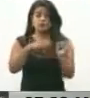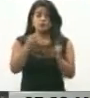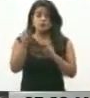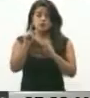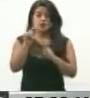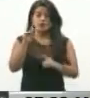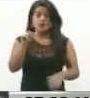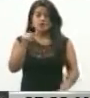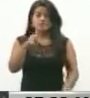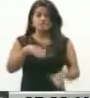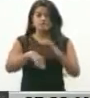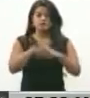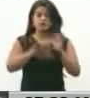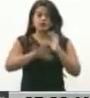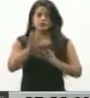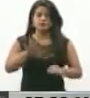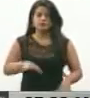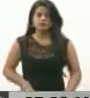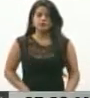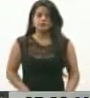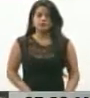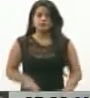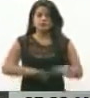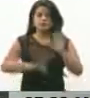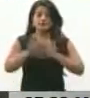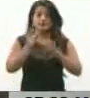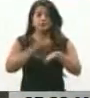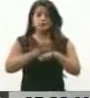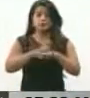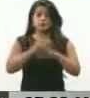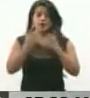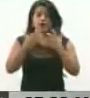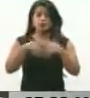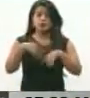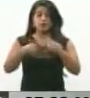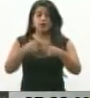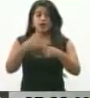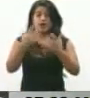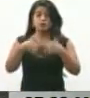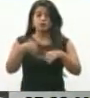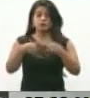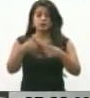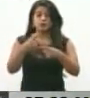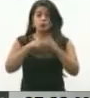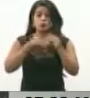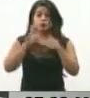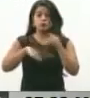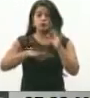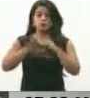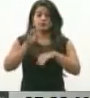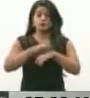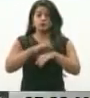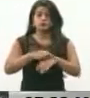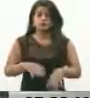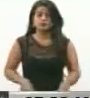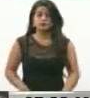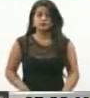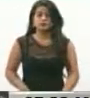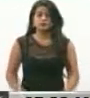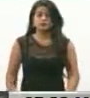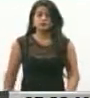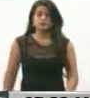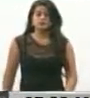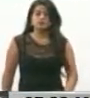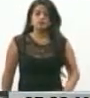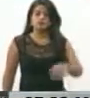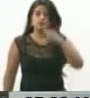15 minutos, sí. Okay. Pero cada 15 minutos se actualiza con las últimas noticias que se han colocado en los últimos 15 minutos. Muy bien, José Joaquín. ¿Puedes venir